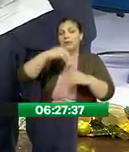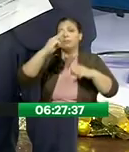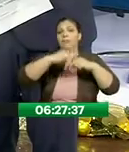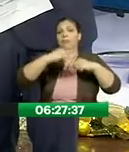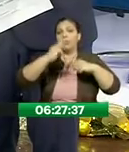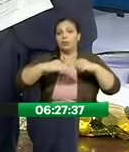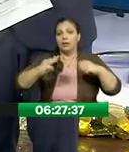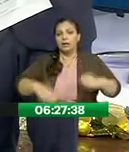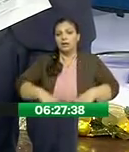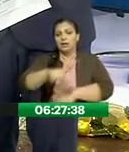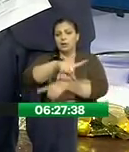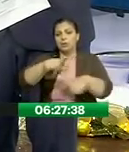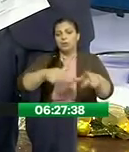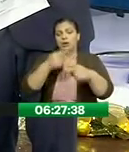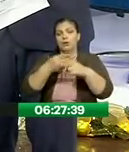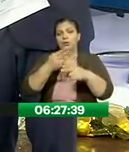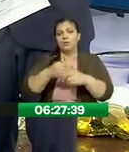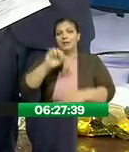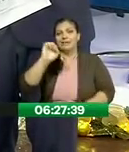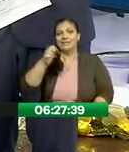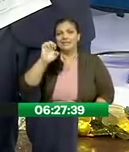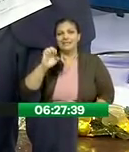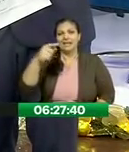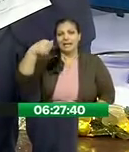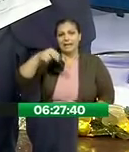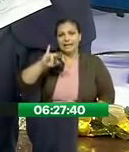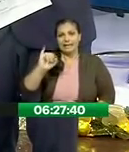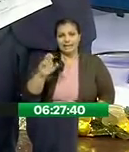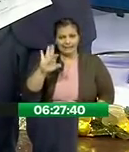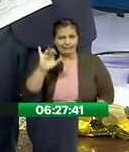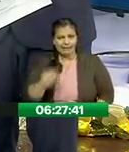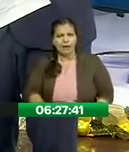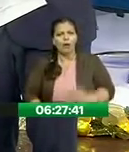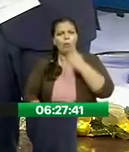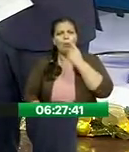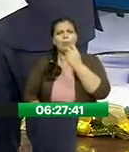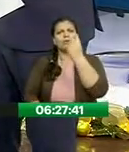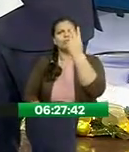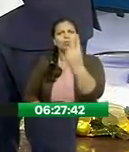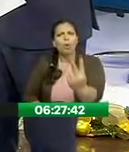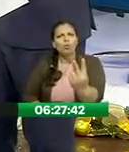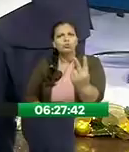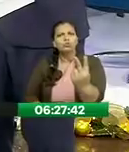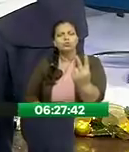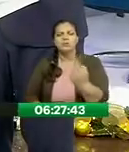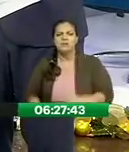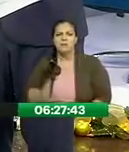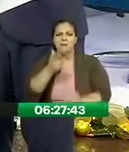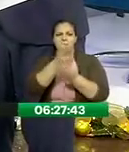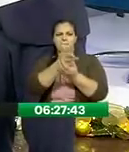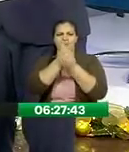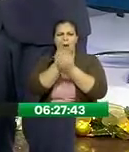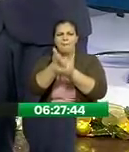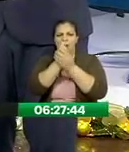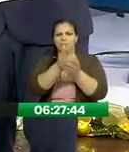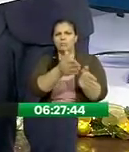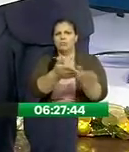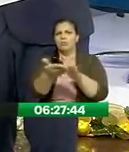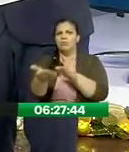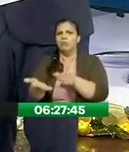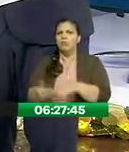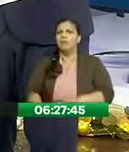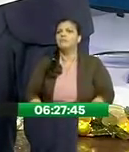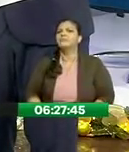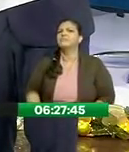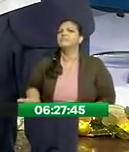habría sido por ajuste de cuentas ligadas con el narcotráfico. Un futbolista